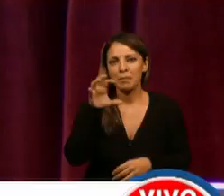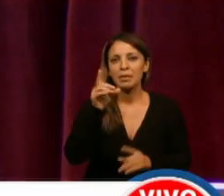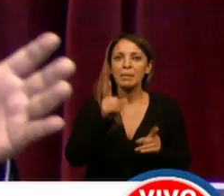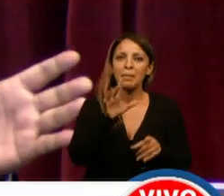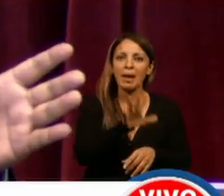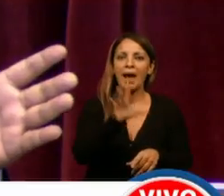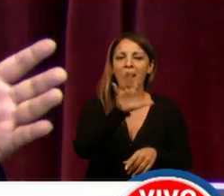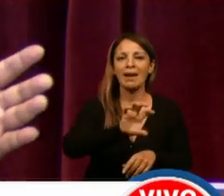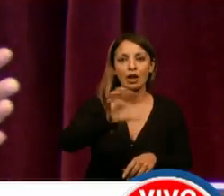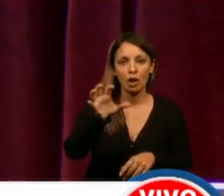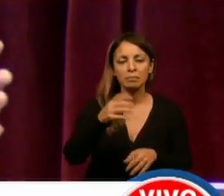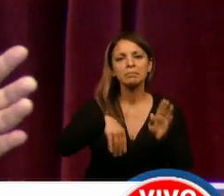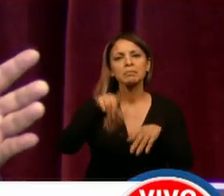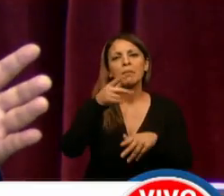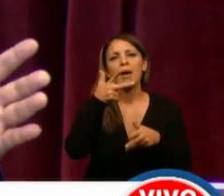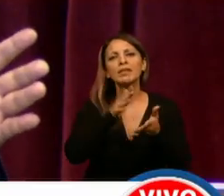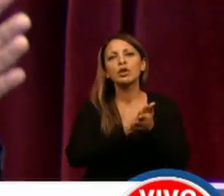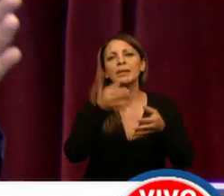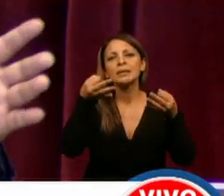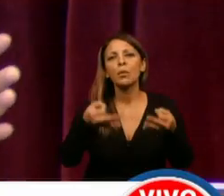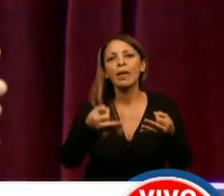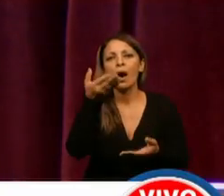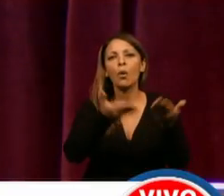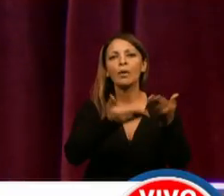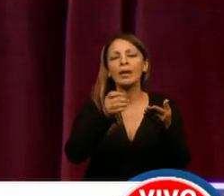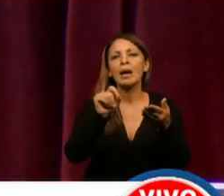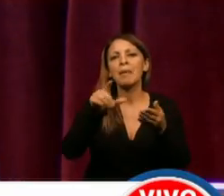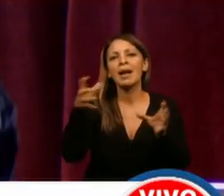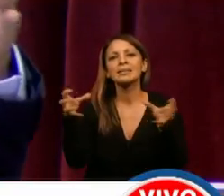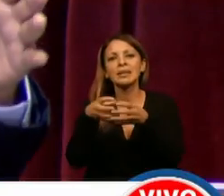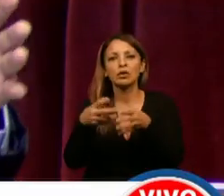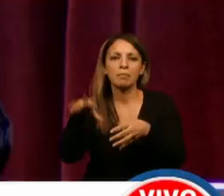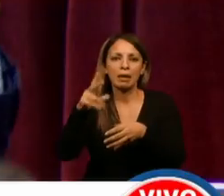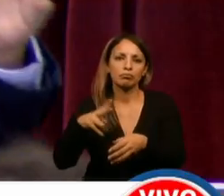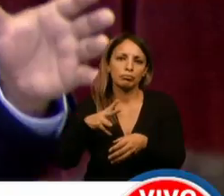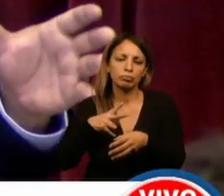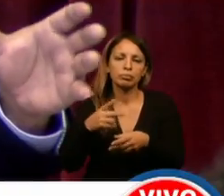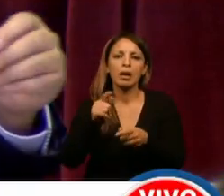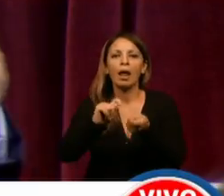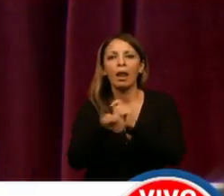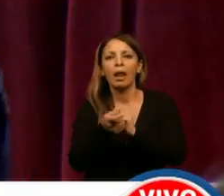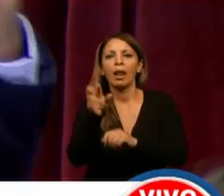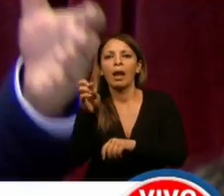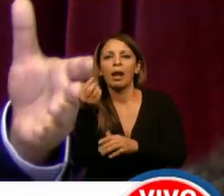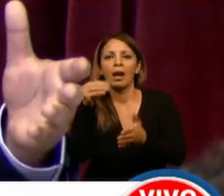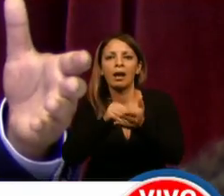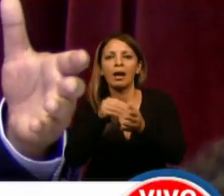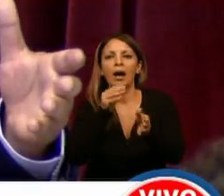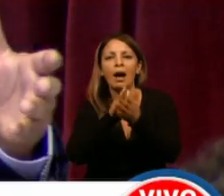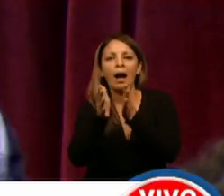porque siempre se habla de seguridad jurídica para los sectores concentrados de la economía para aquellos que dolarizaron las tarifas y se fugaron